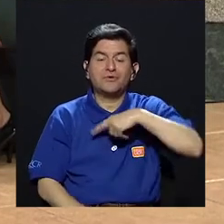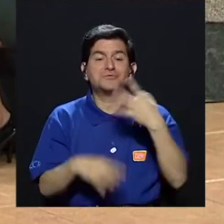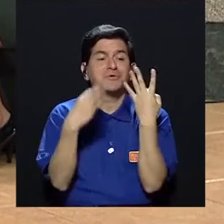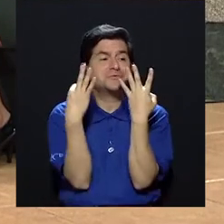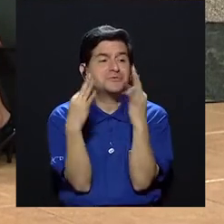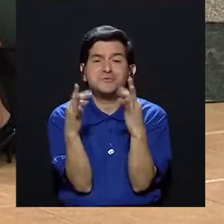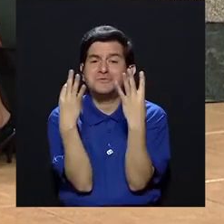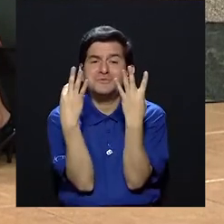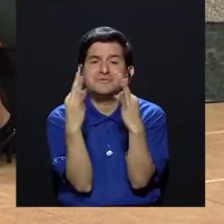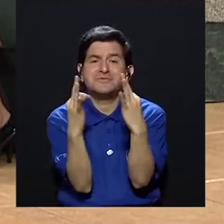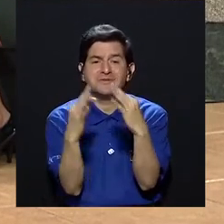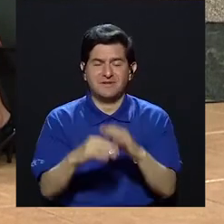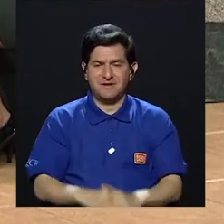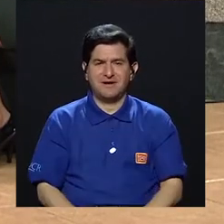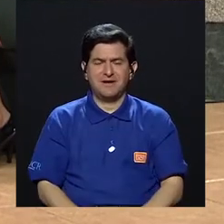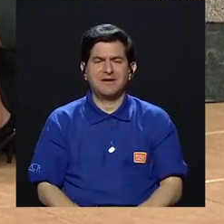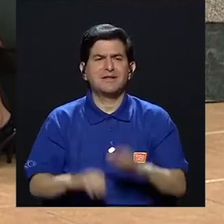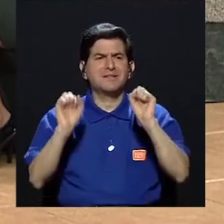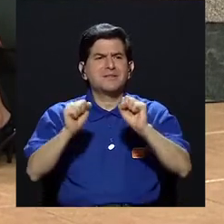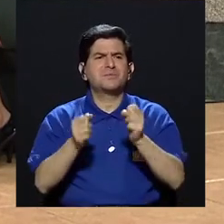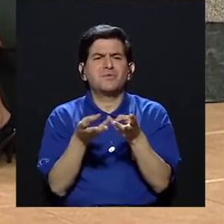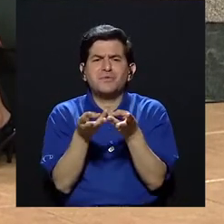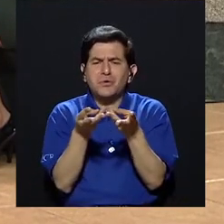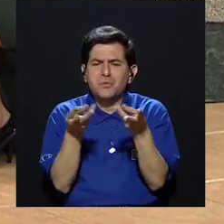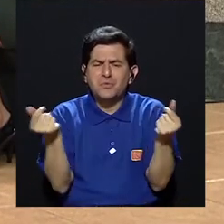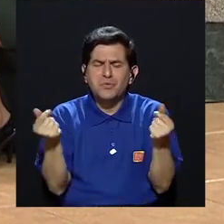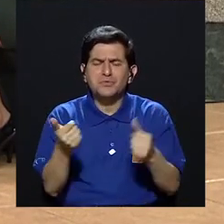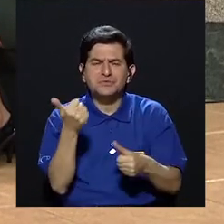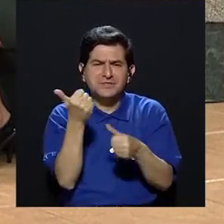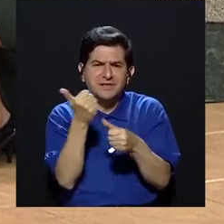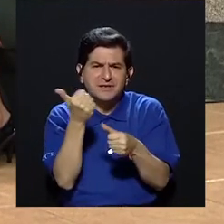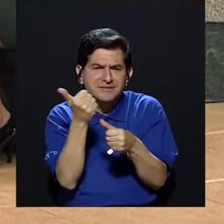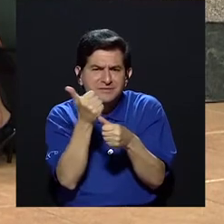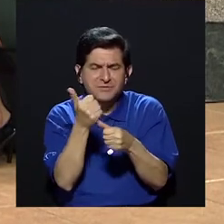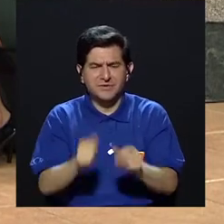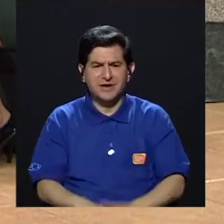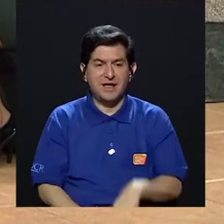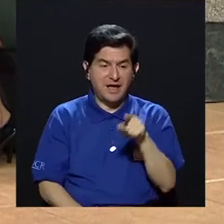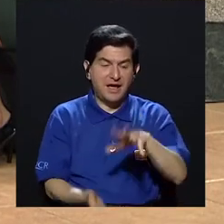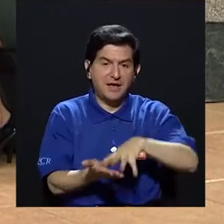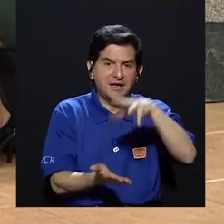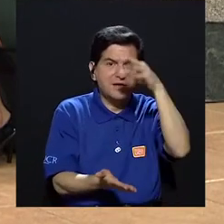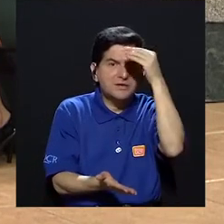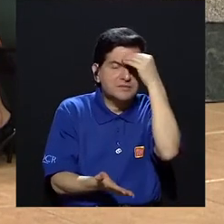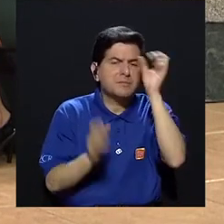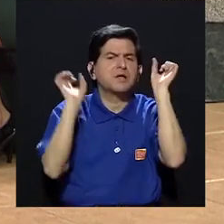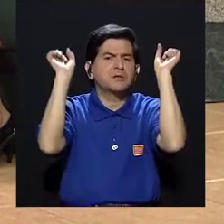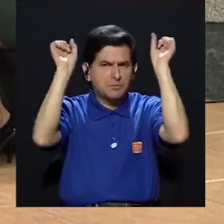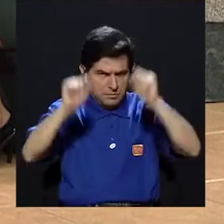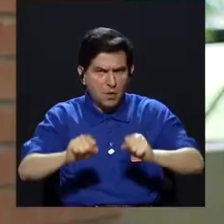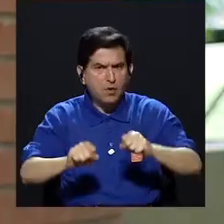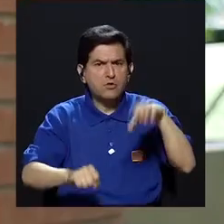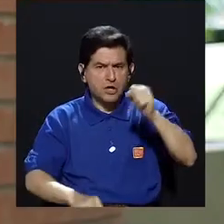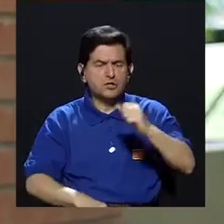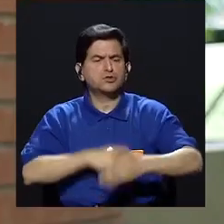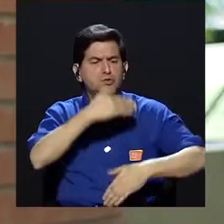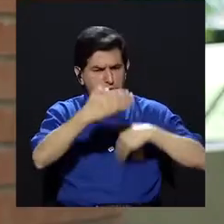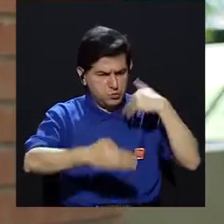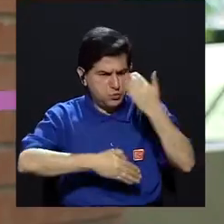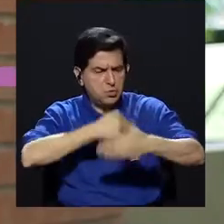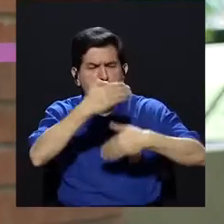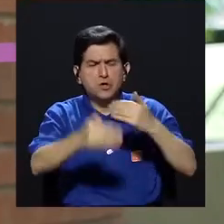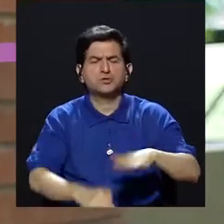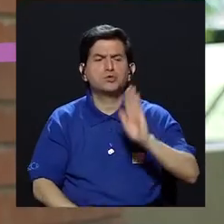nosotros tratamos de generar una asesoría para que ellos aprendan que es posible